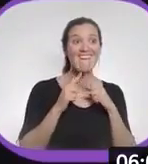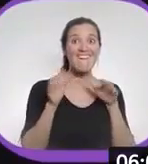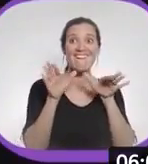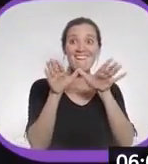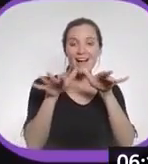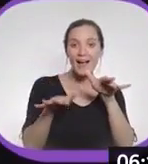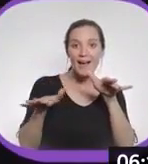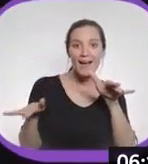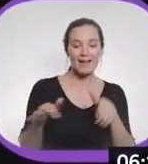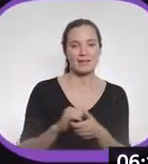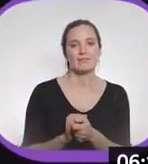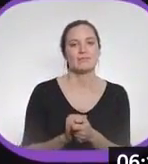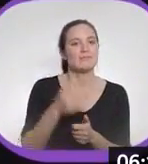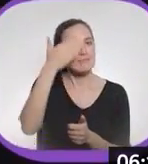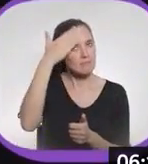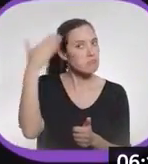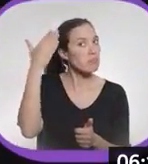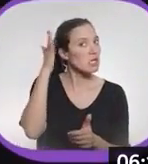¿Saben algo? Conservaré el peinado.